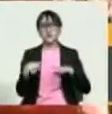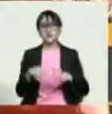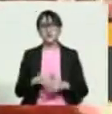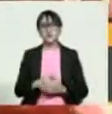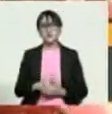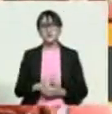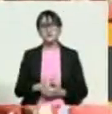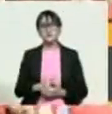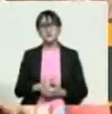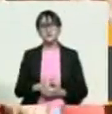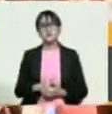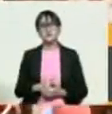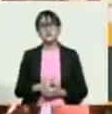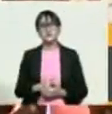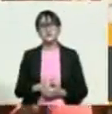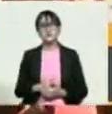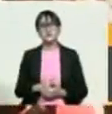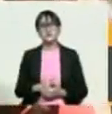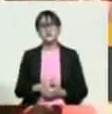el ritmo